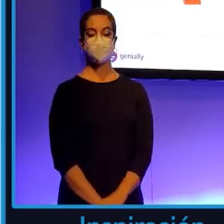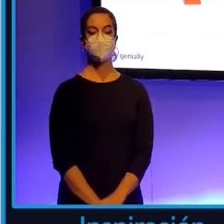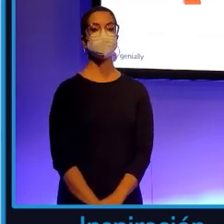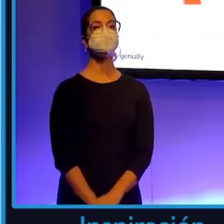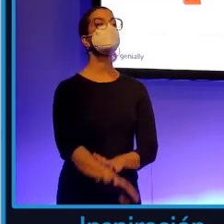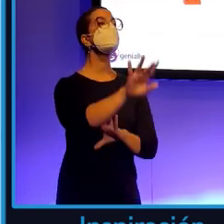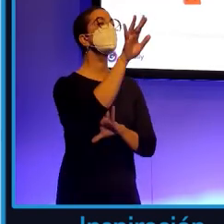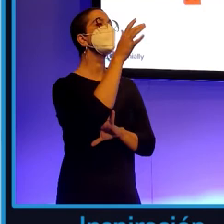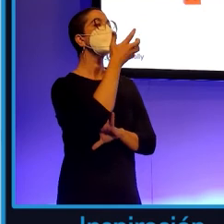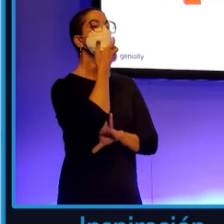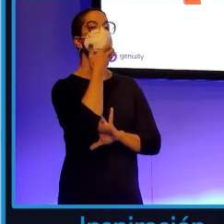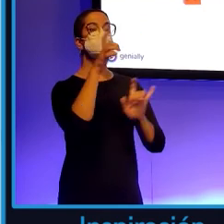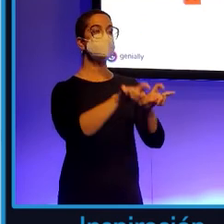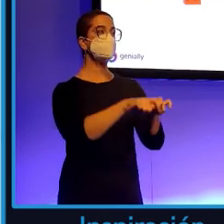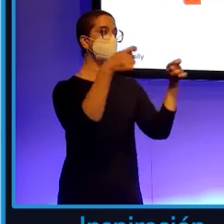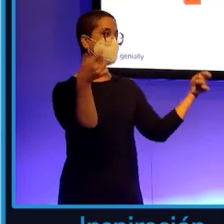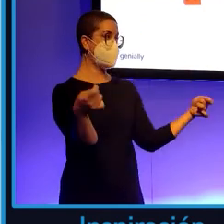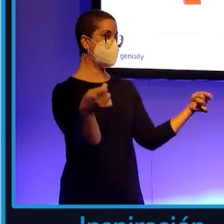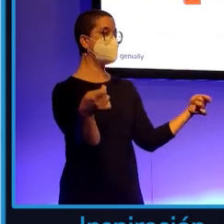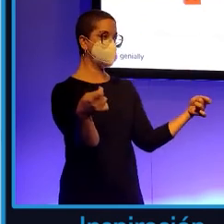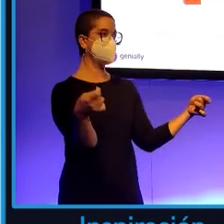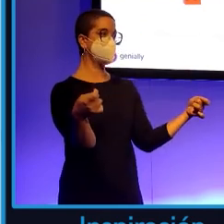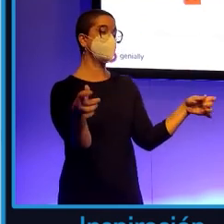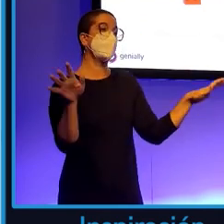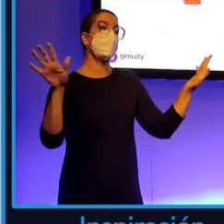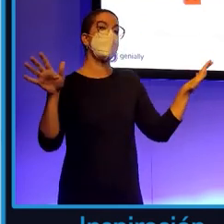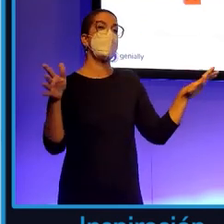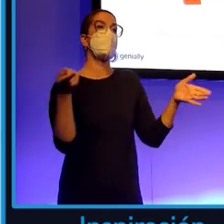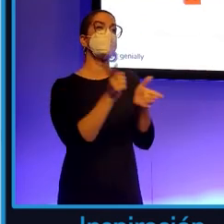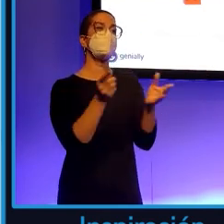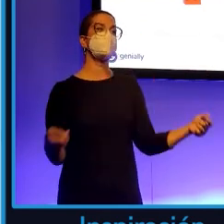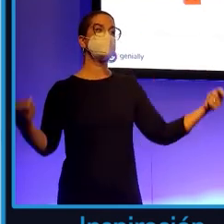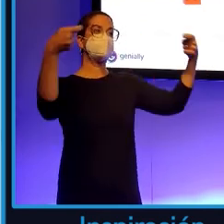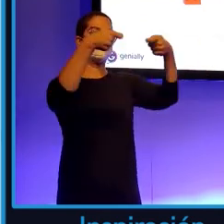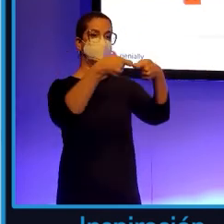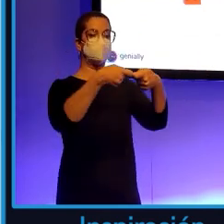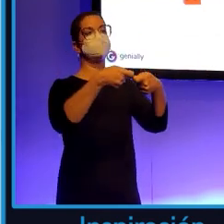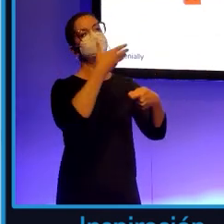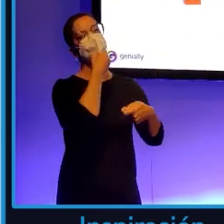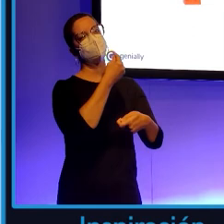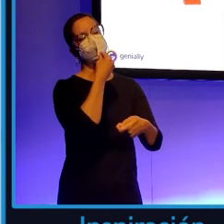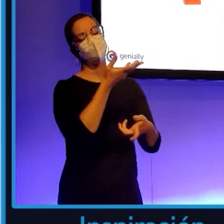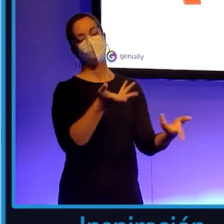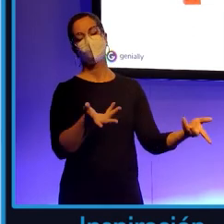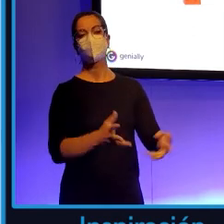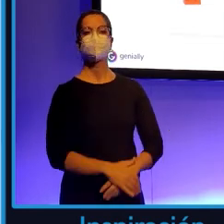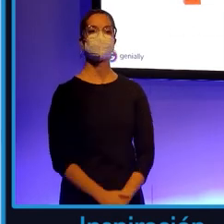si se rompe lo bueno de las piezas es que tiene compañeras que lo que se rompe se vuelve a hacer es lo más bonito